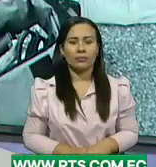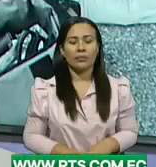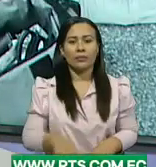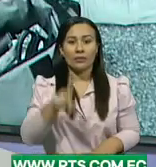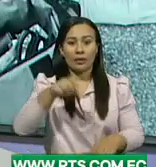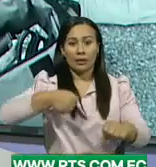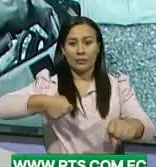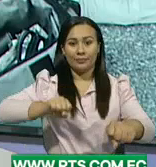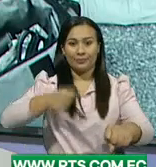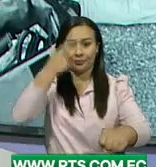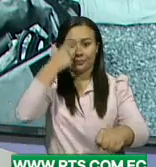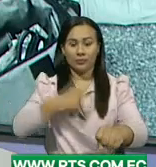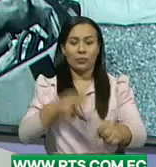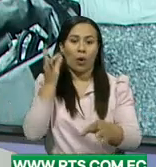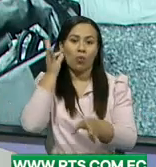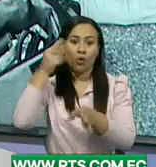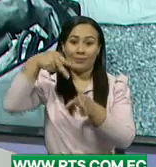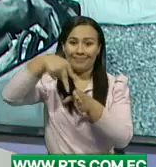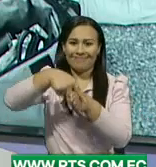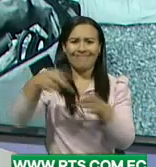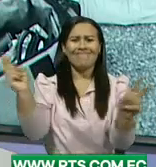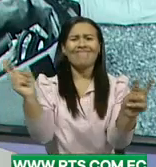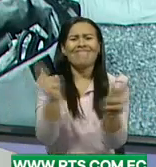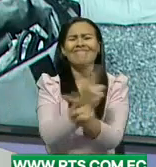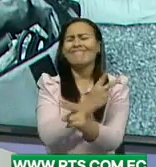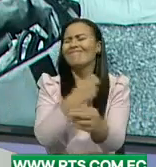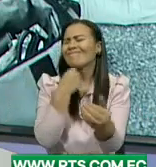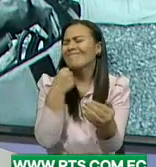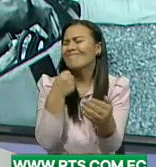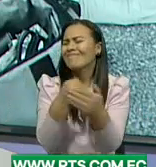Una motociclista sufrió un grave accidente de